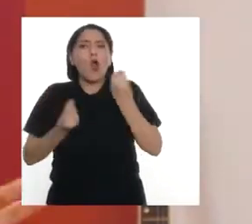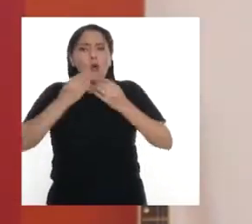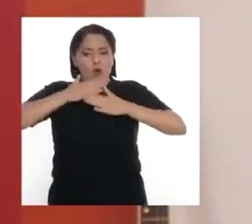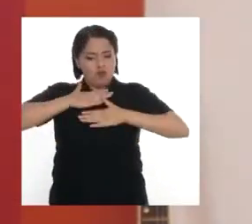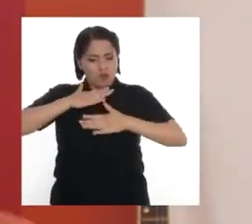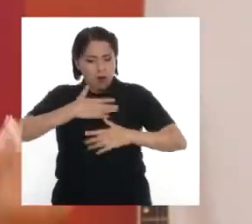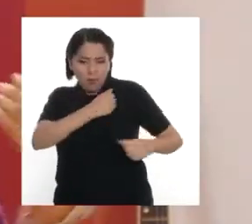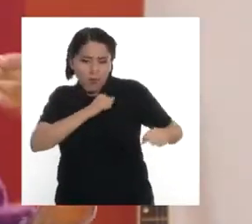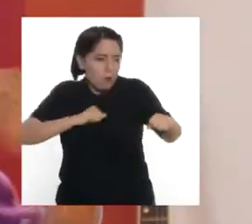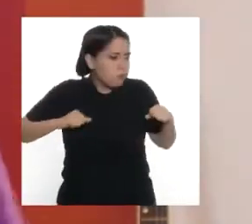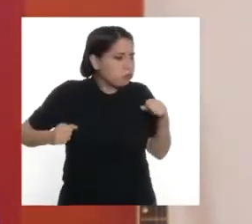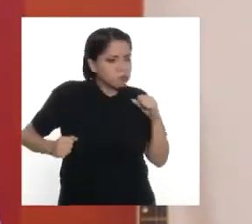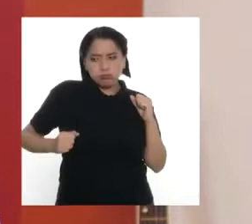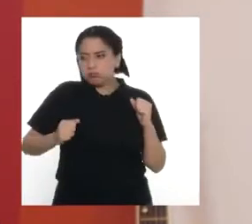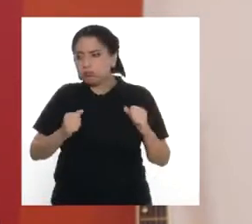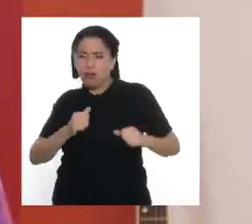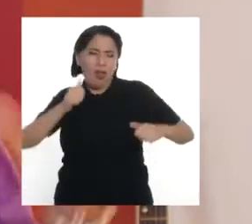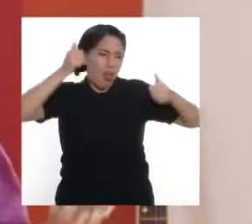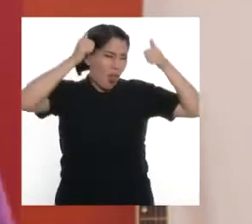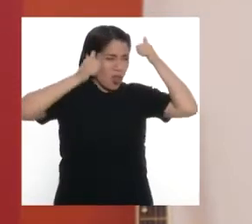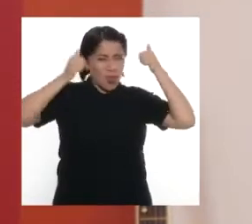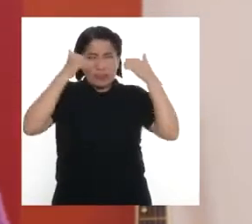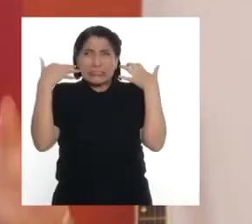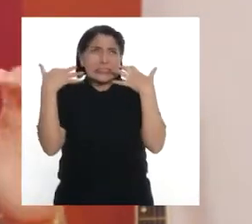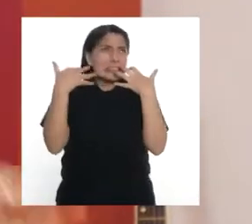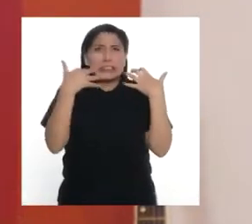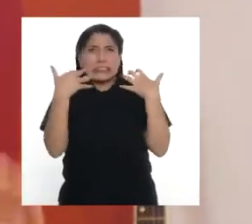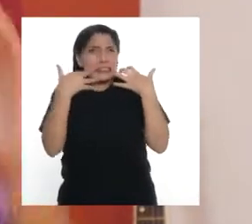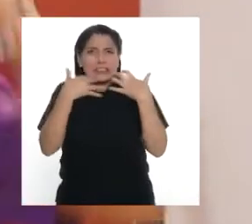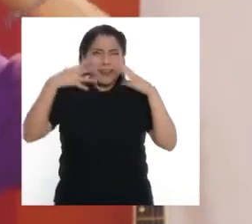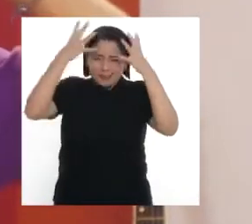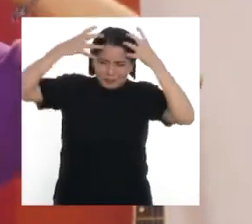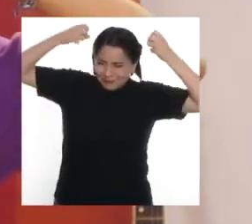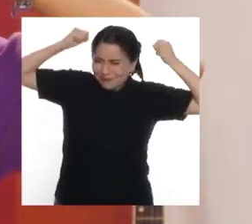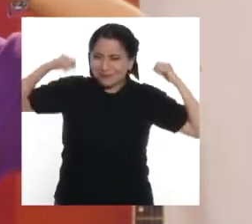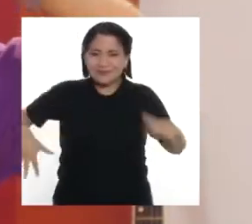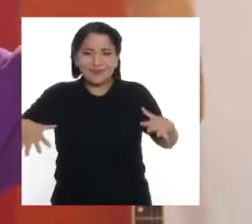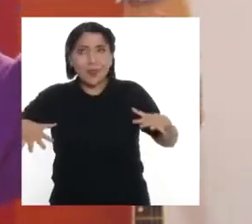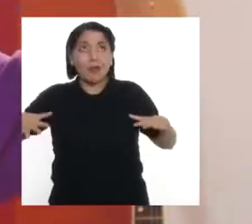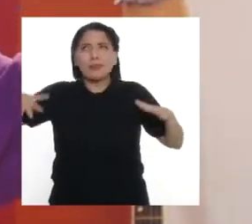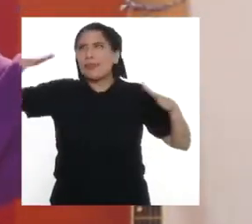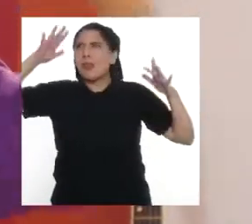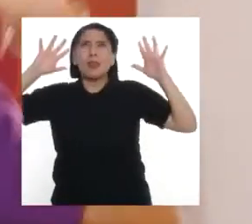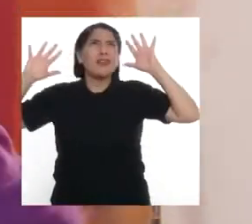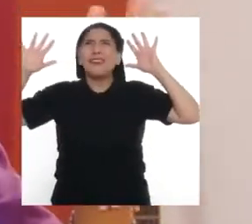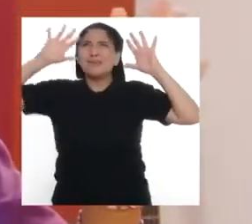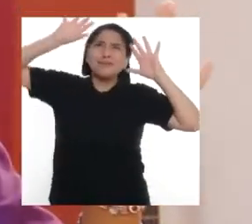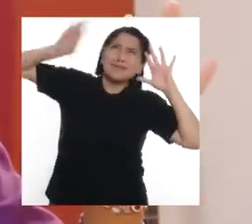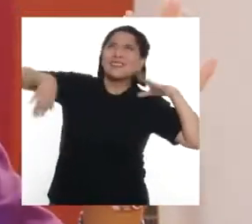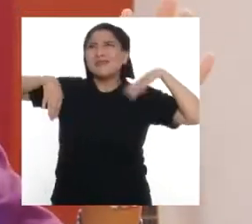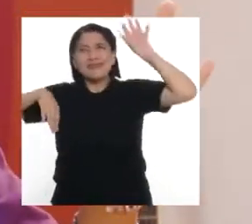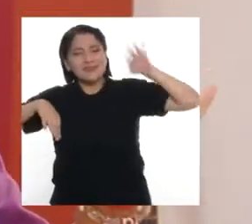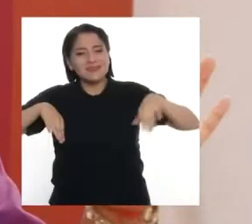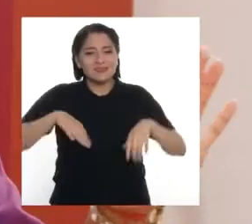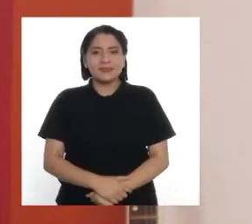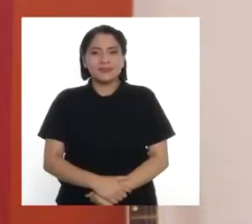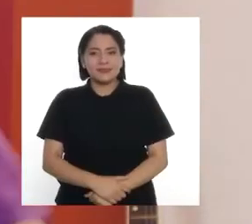sacudamos nuestro cuerpo para sacar todas las dudas, nervios y distracciones que puedan pasar o estar pasando por nuestras mentes.